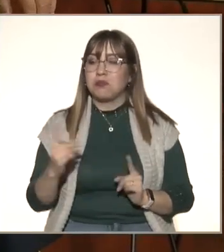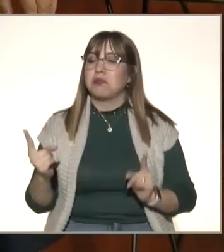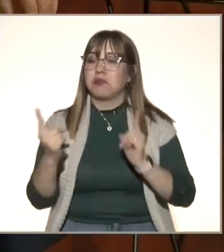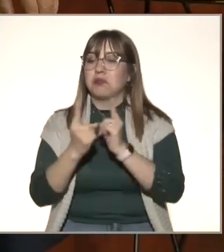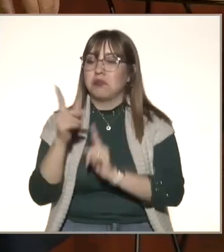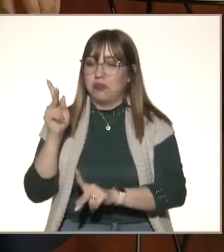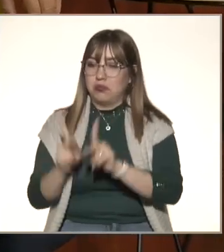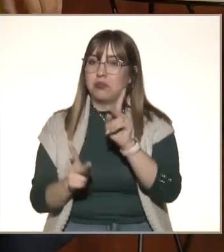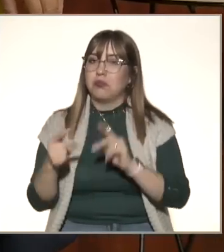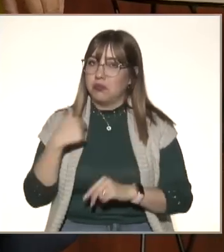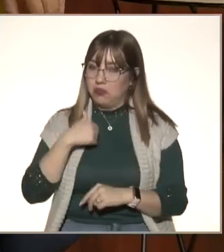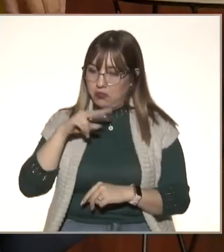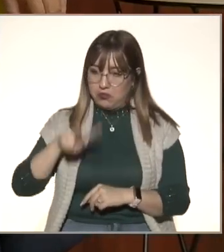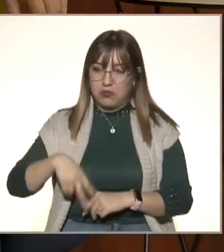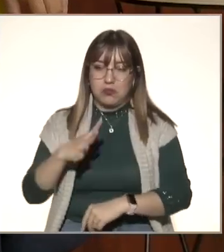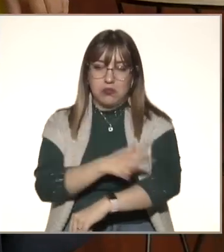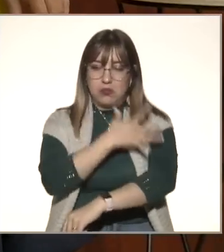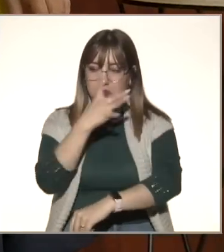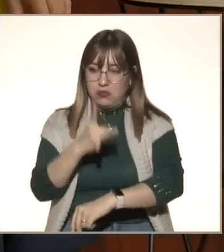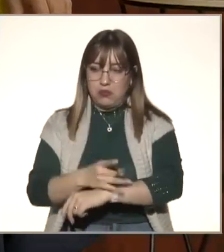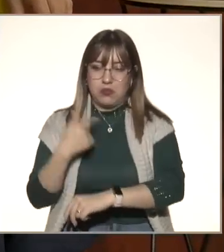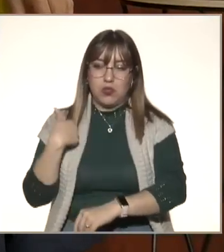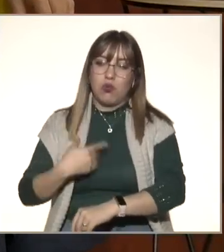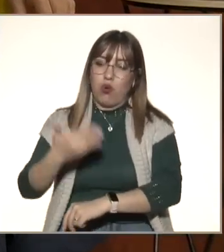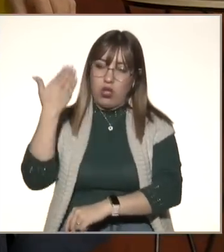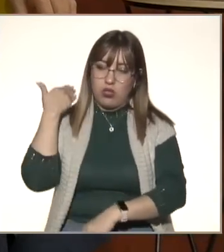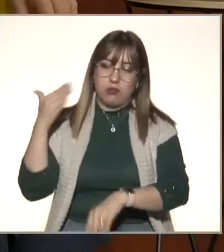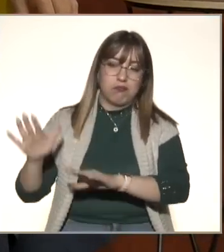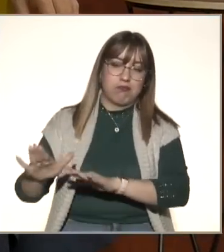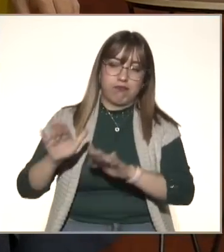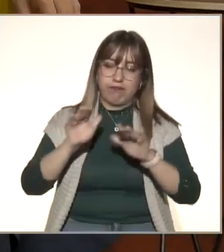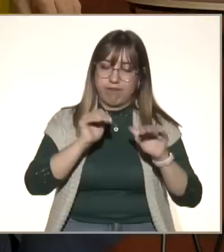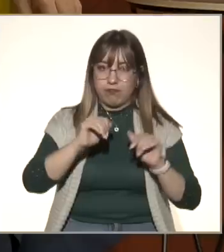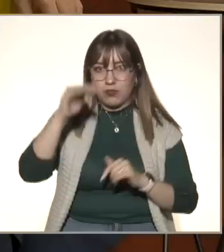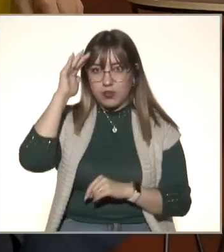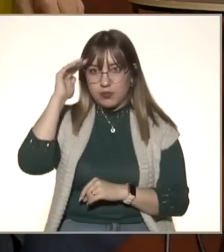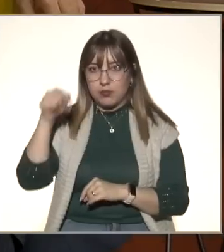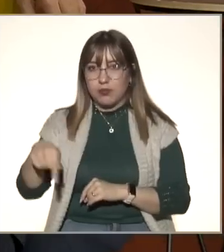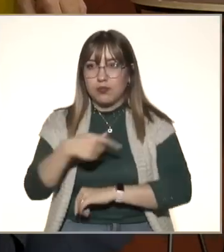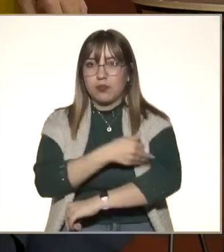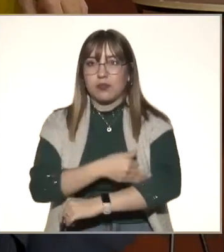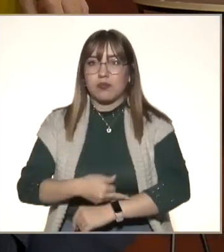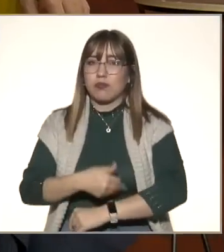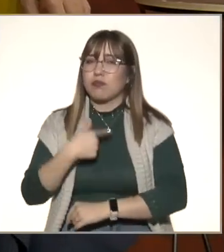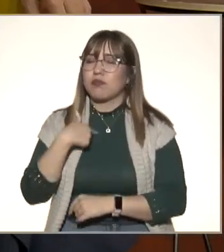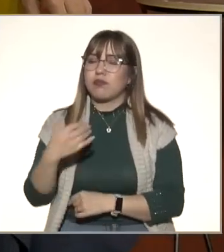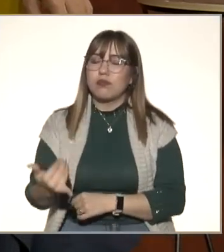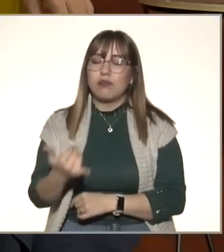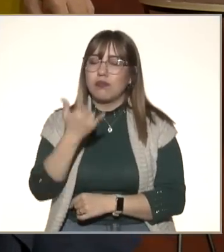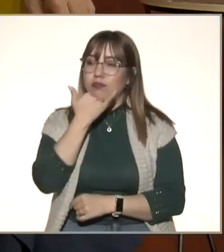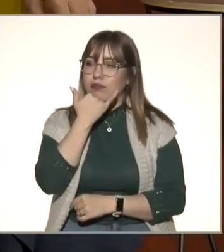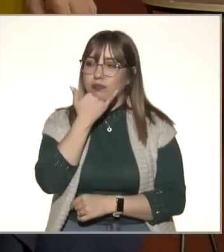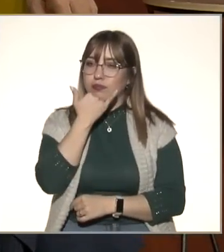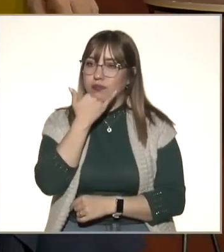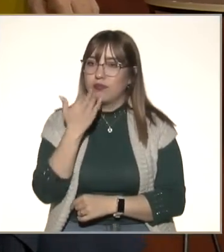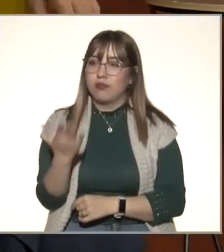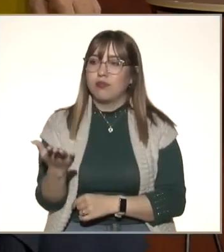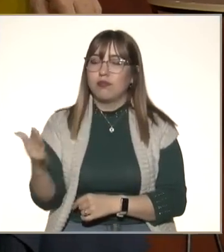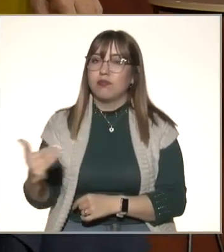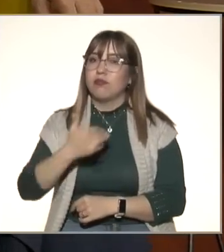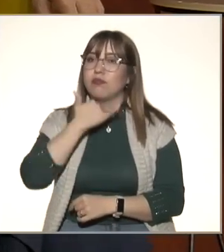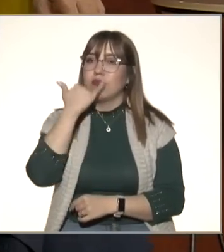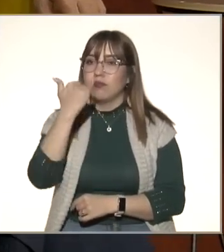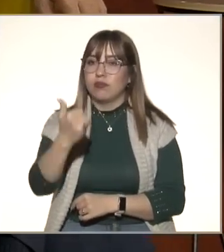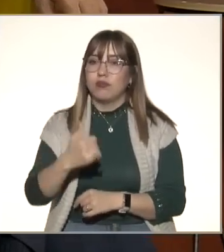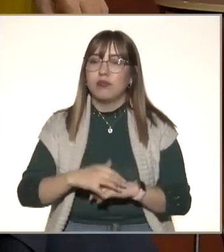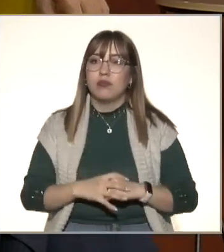me alejé, pensé ciertas cosas de esta familia, estoy equivocado. ¿Sí? Y hablar desde